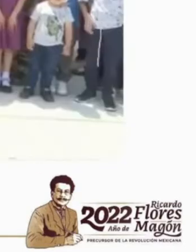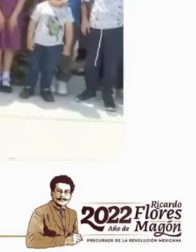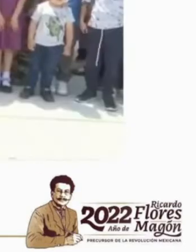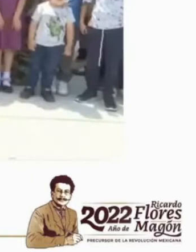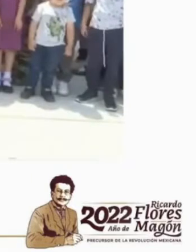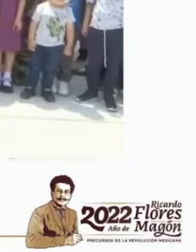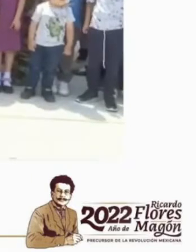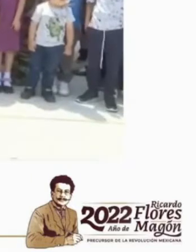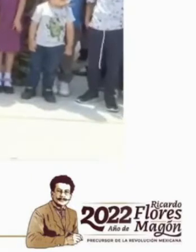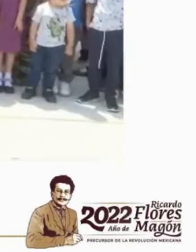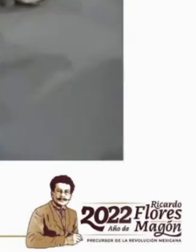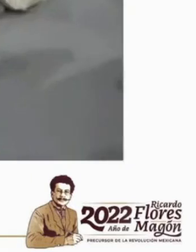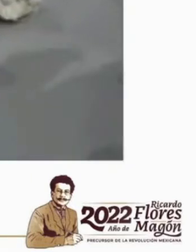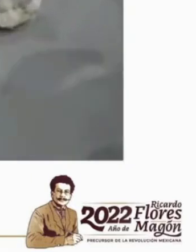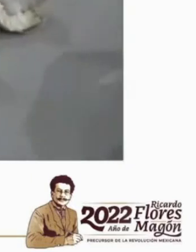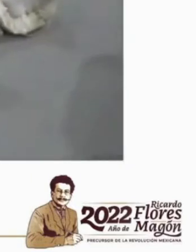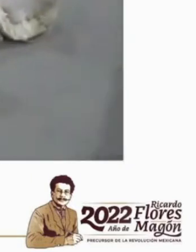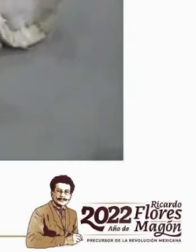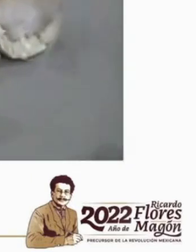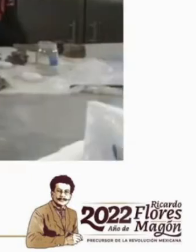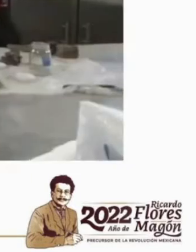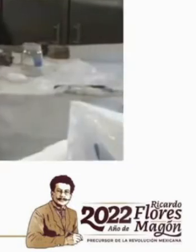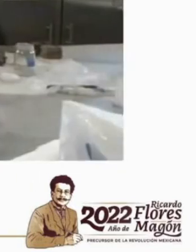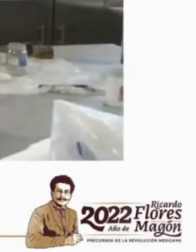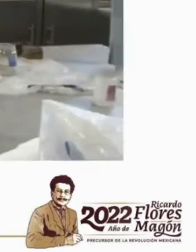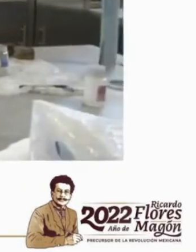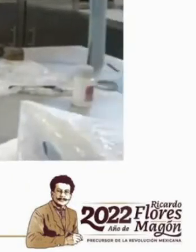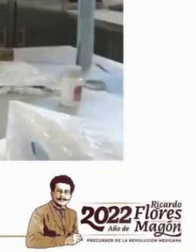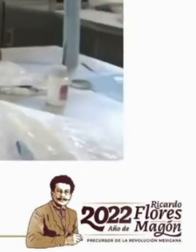por la gran labor que se está realizando para investigar,